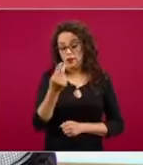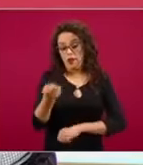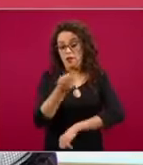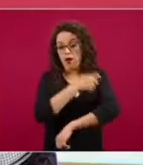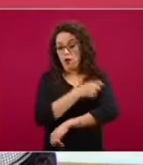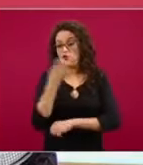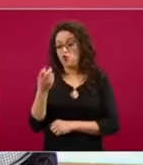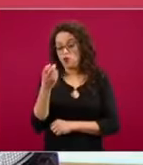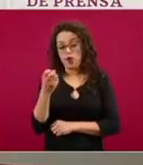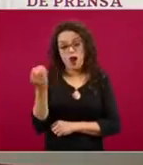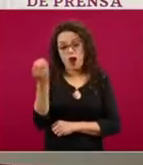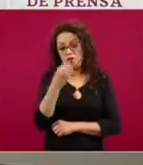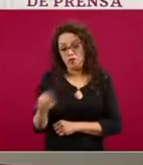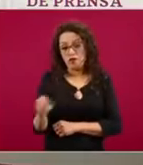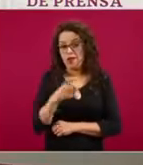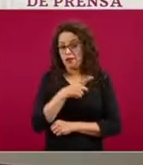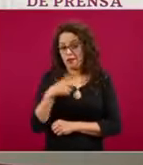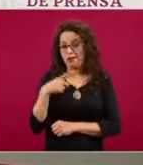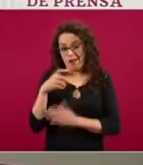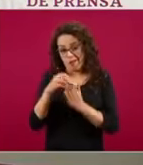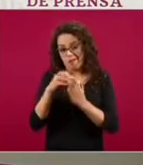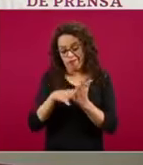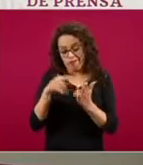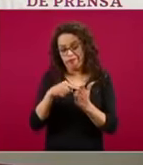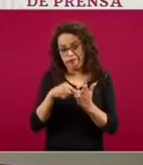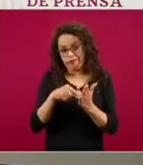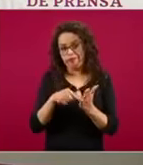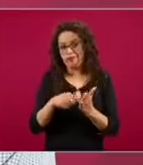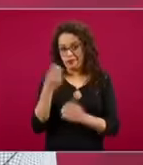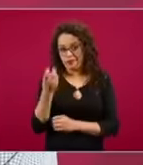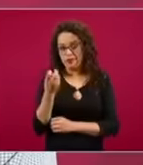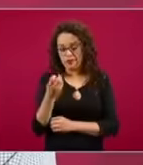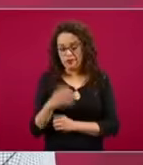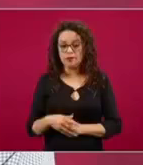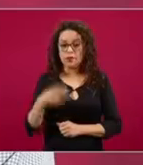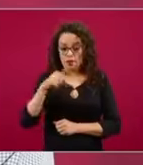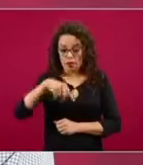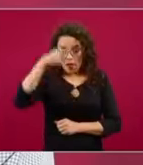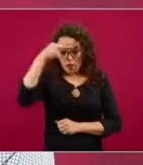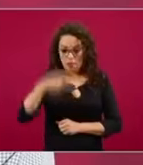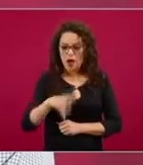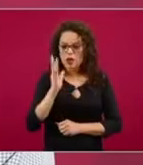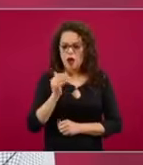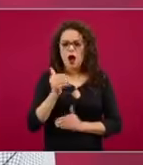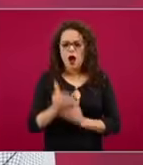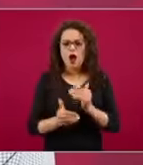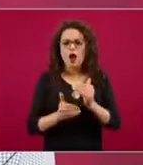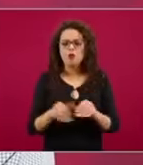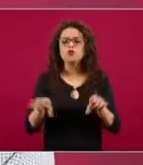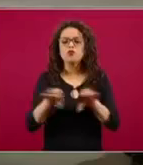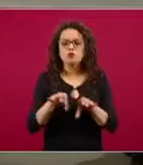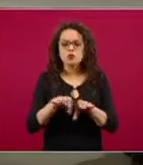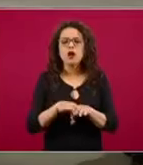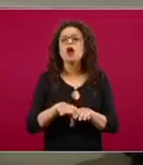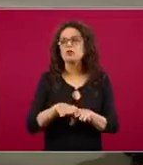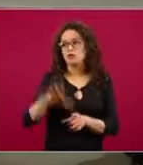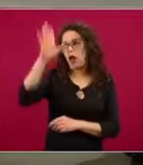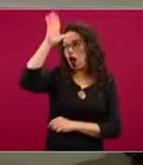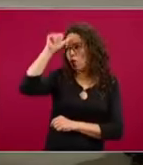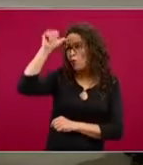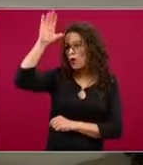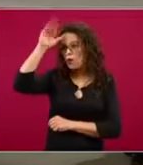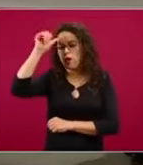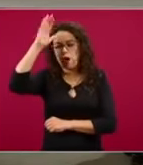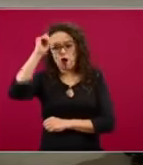vacuna. Y por lo mismo, entonces, México ya avanzó, ¿no?, haciendo convenios y contrataciones previas de